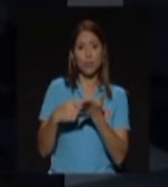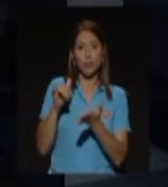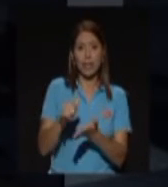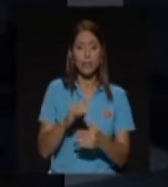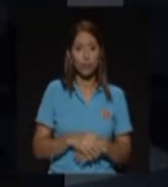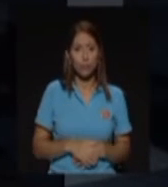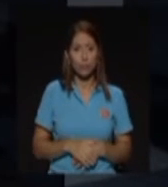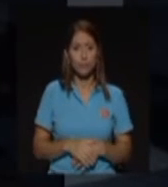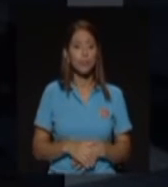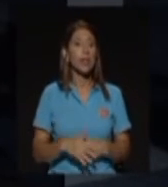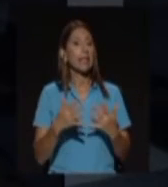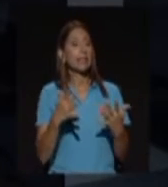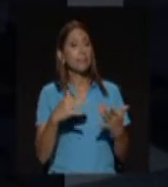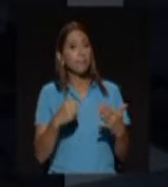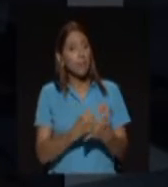que